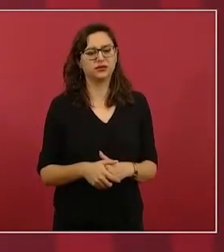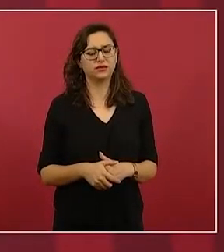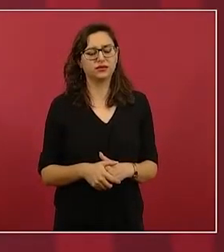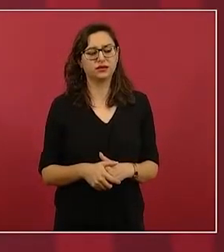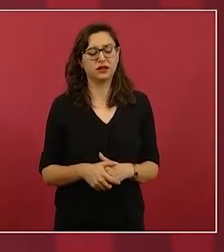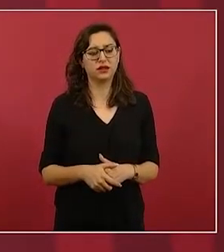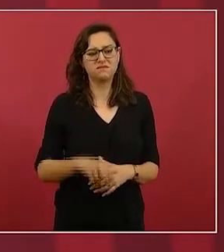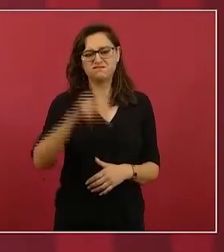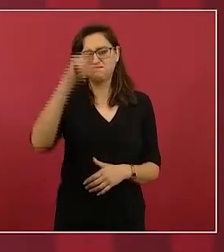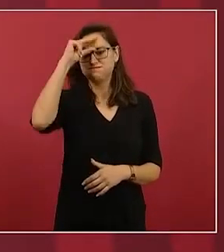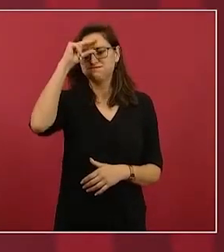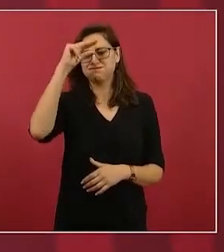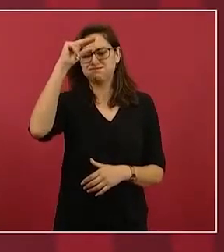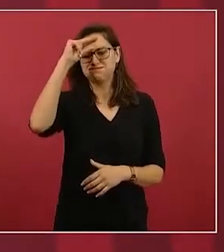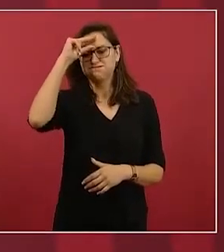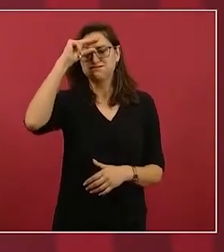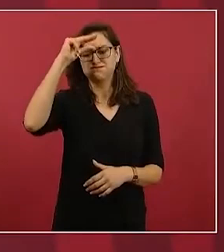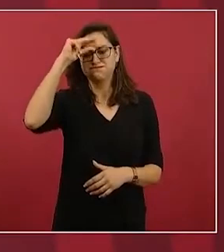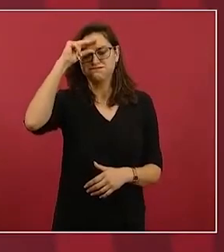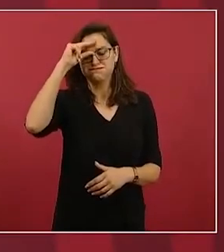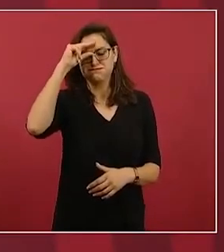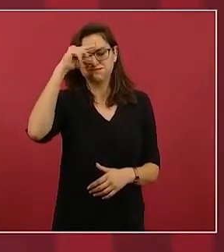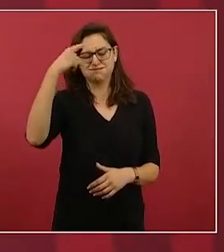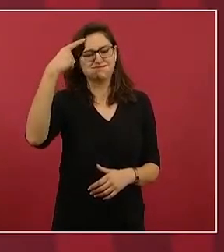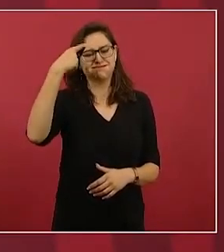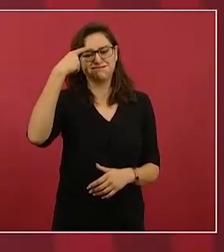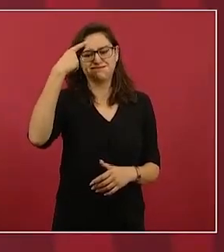de los intelectuales más lúcidos,